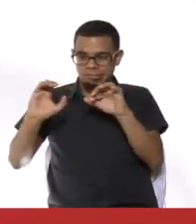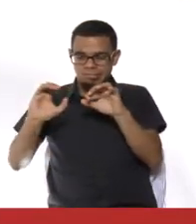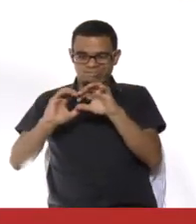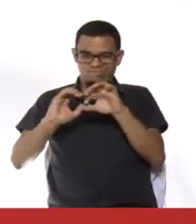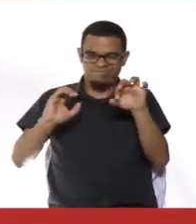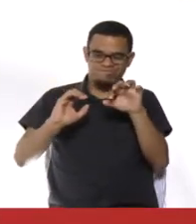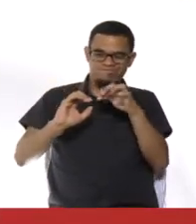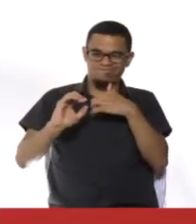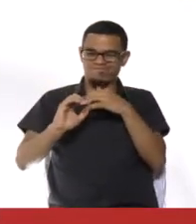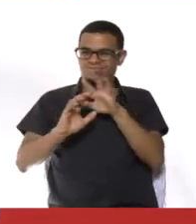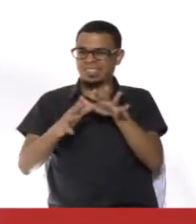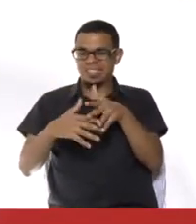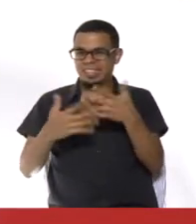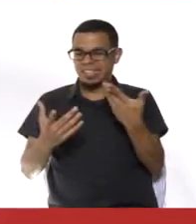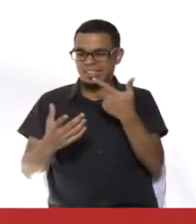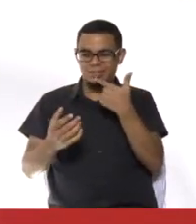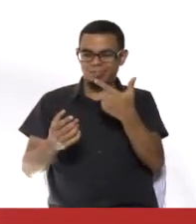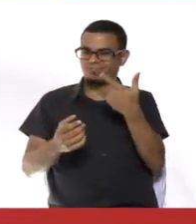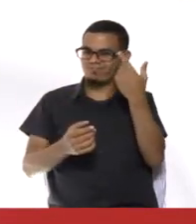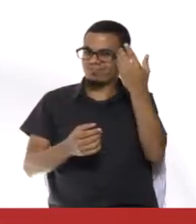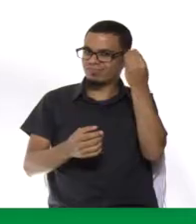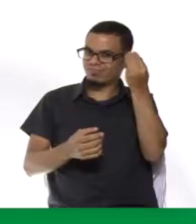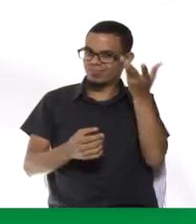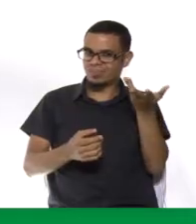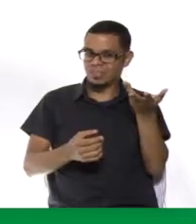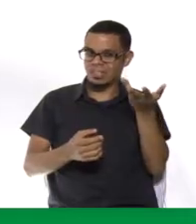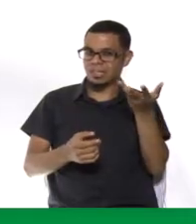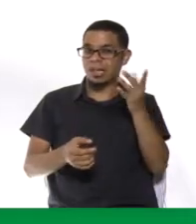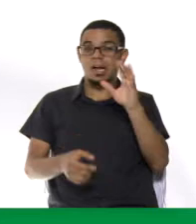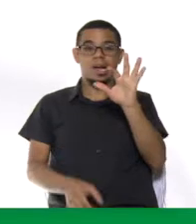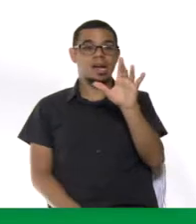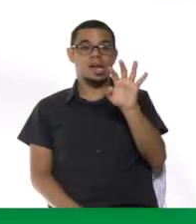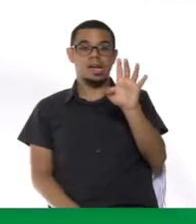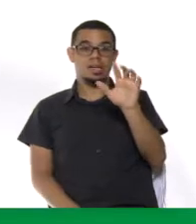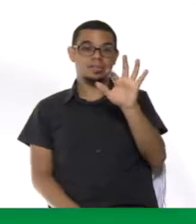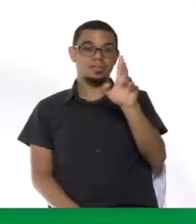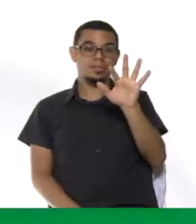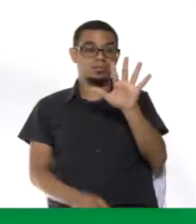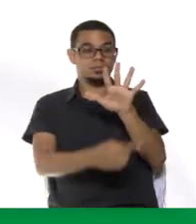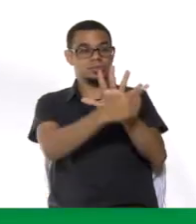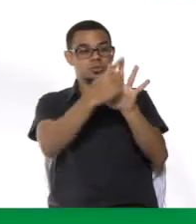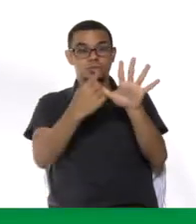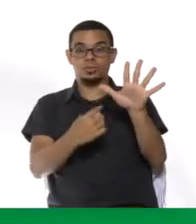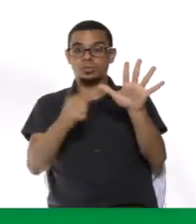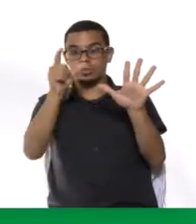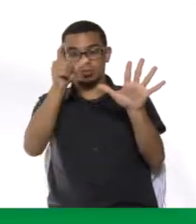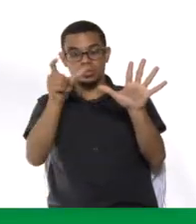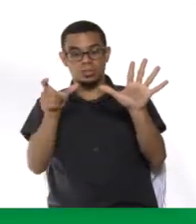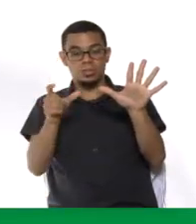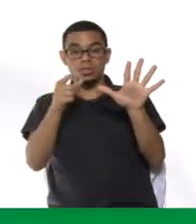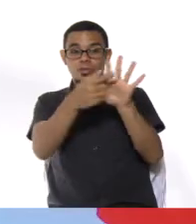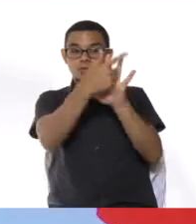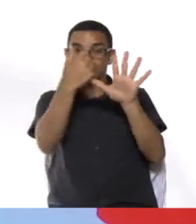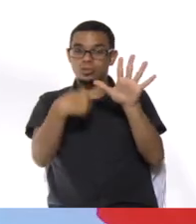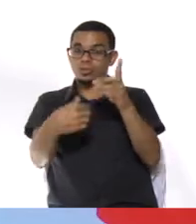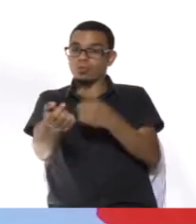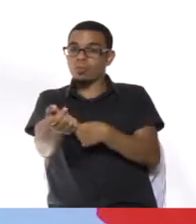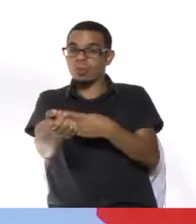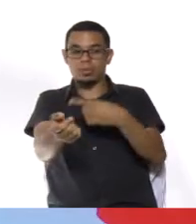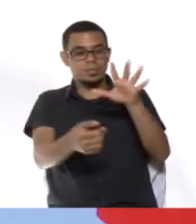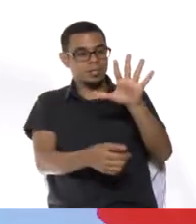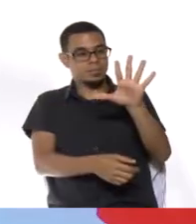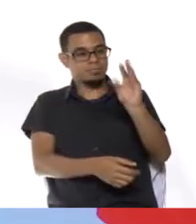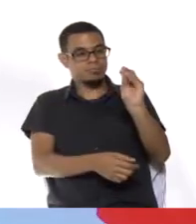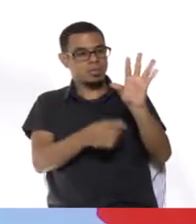separar. ¿Qué será? A ver, los dedos. Son 5 deditos que tenemos en nuestras manos. A